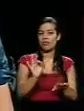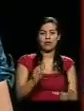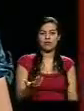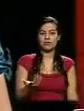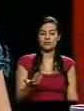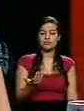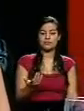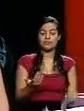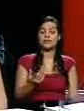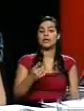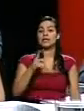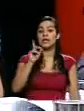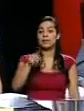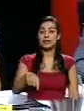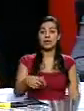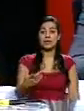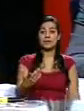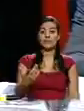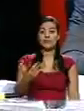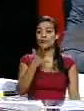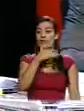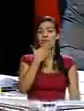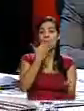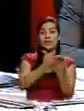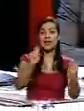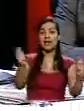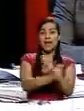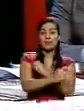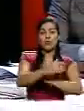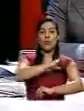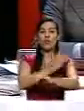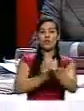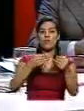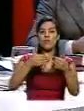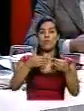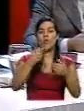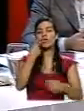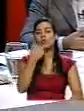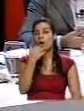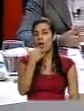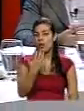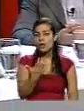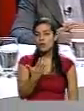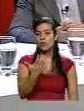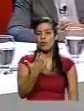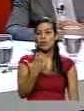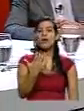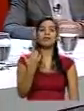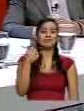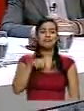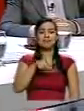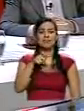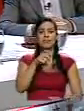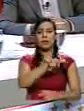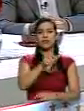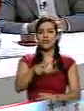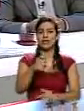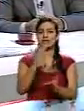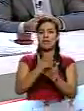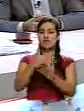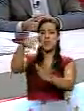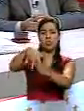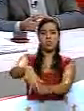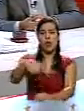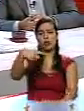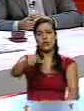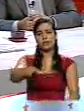Además, al no proponer cambio en la estructura del poder político, los mantuanos reforzaban el malestar de las clases que eran consideradas inferiores o